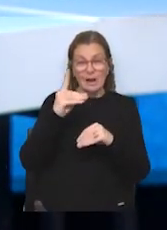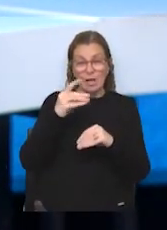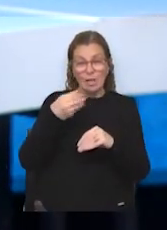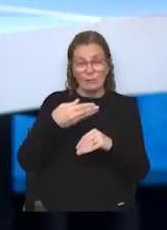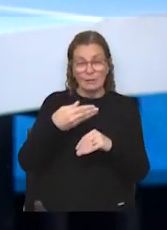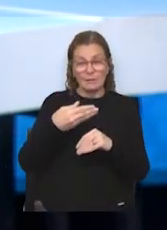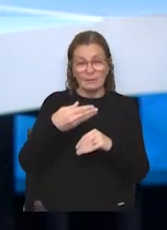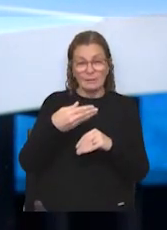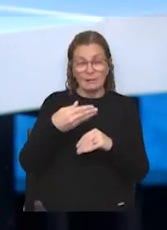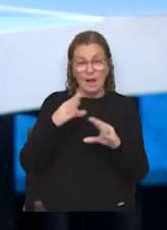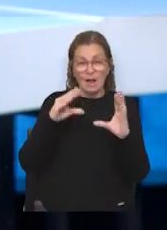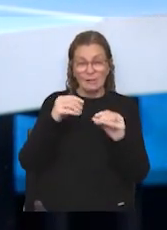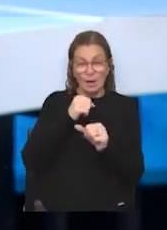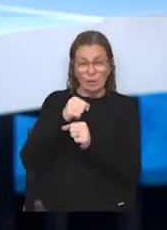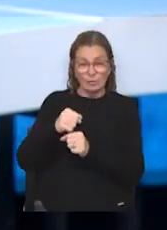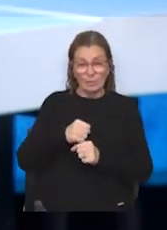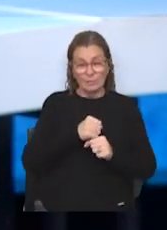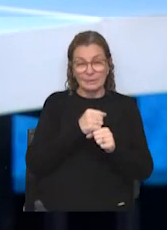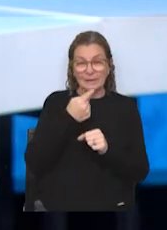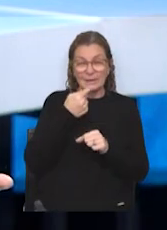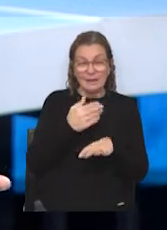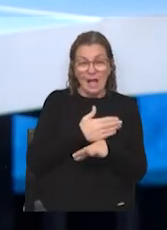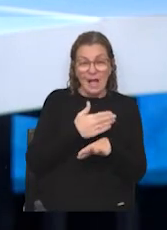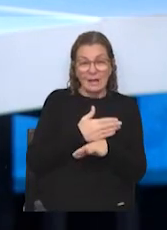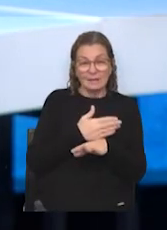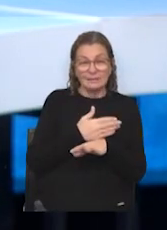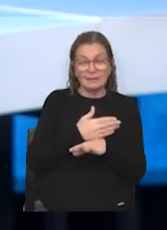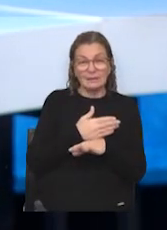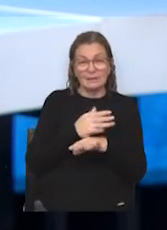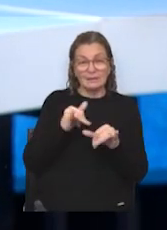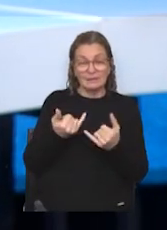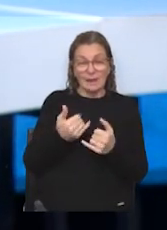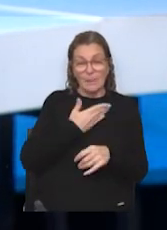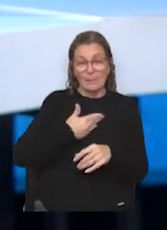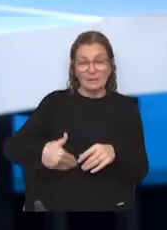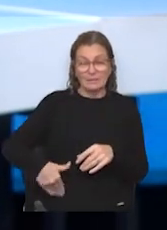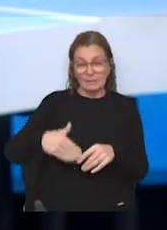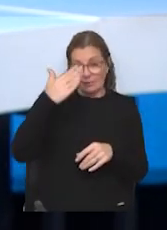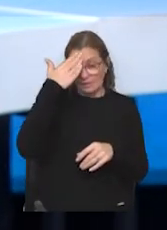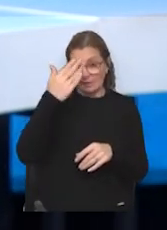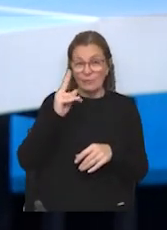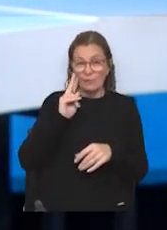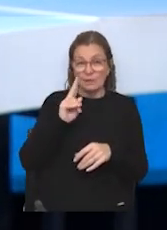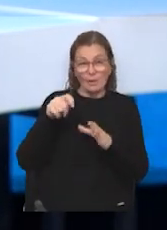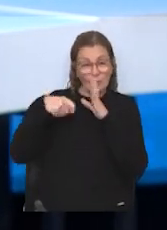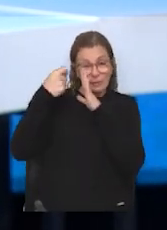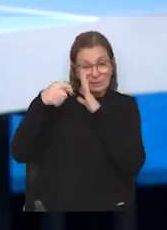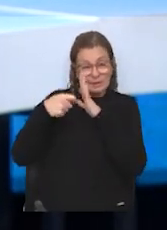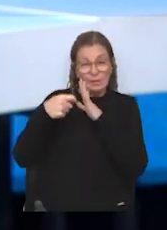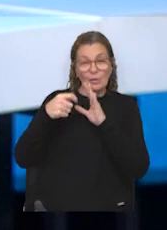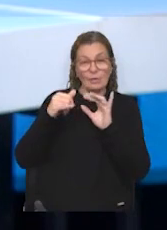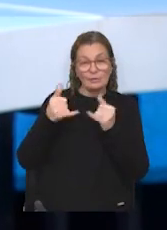eh hablar de las hoyas populares lo mencionaba en la introducción lo comentaba Martín Recién con el presidente del frente amplio veíamos un tap disparador